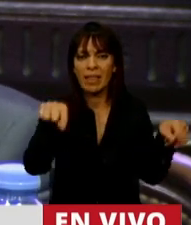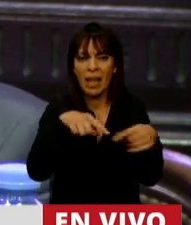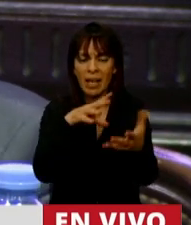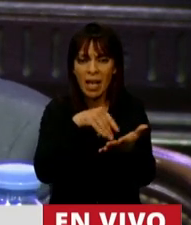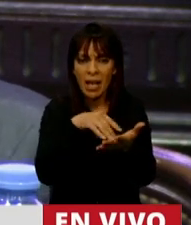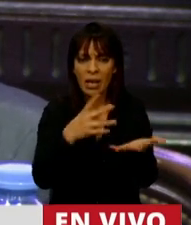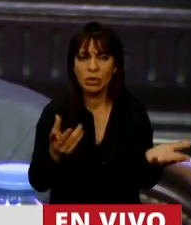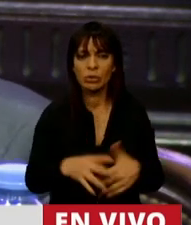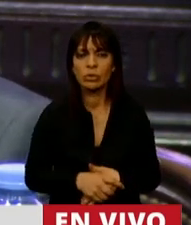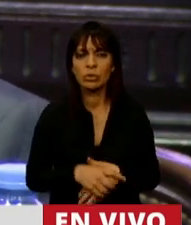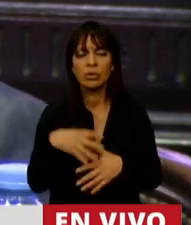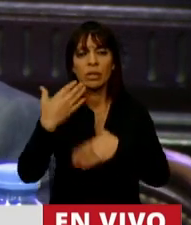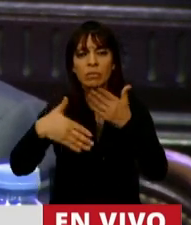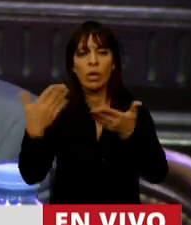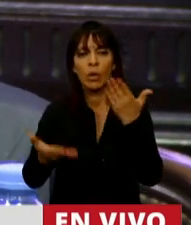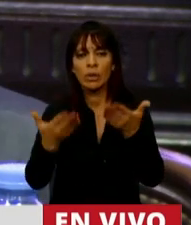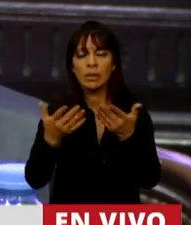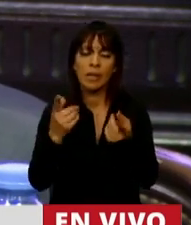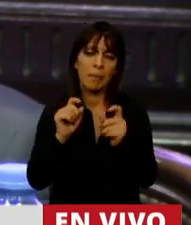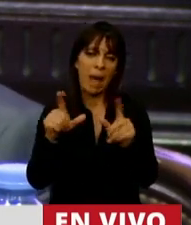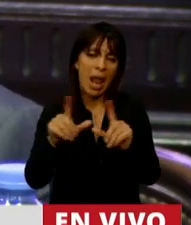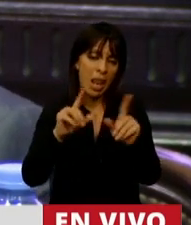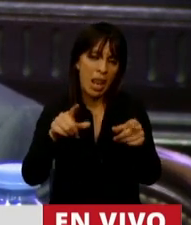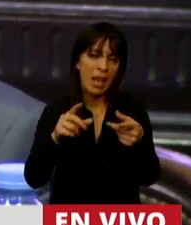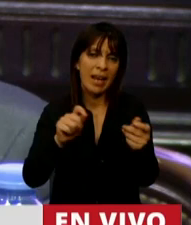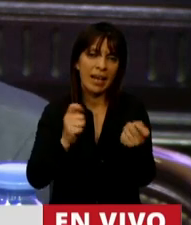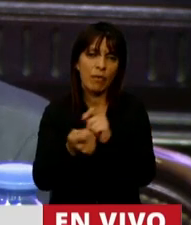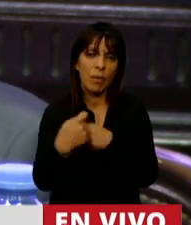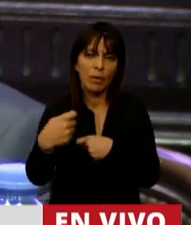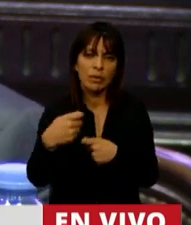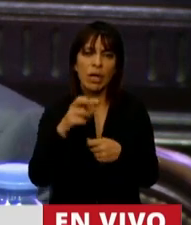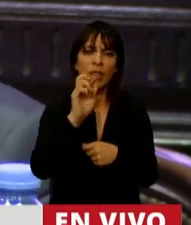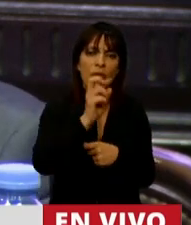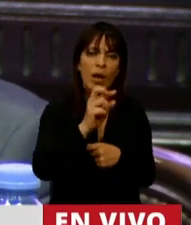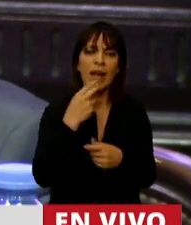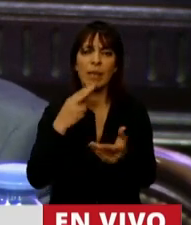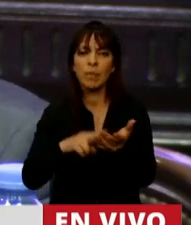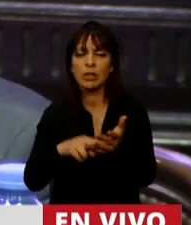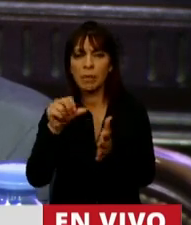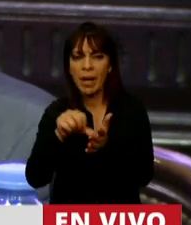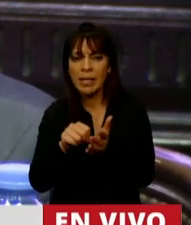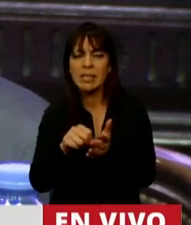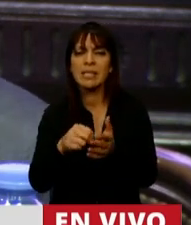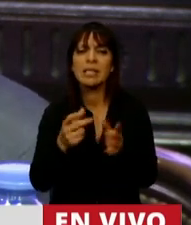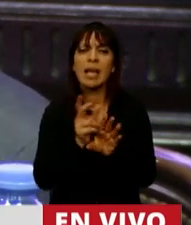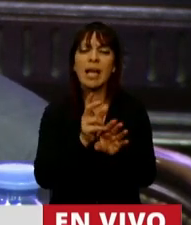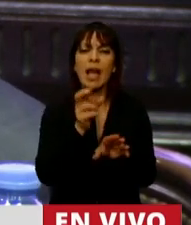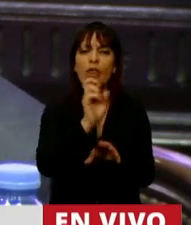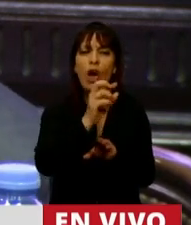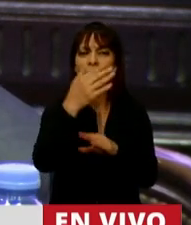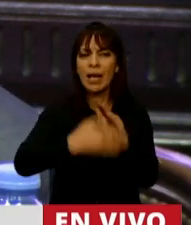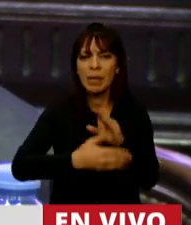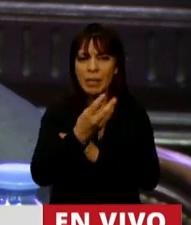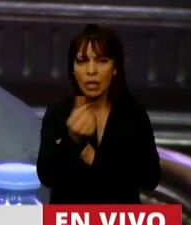el avance sobre la justicia, la mal llamada reforma judicial, los distintos tipos de dólares, el impuesto país, el cepo cambiario y un cada vez más